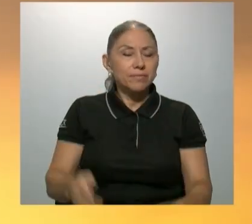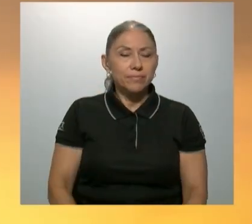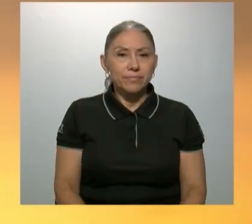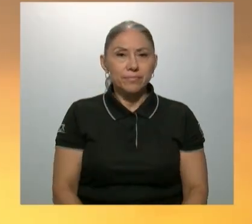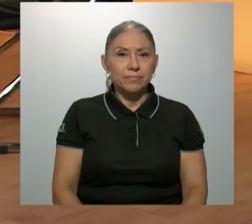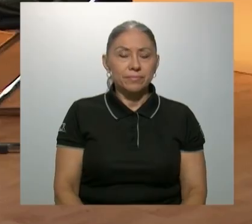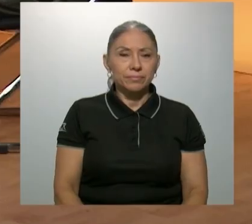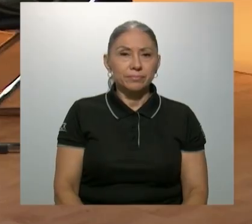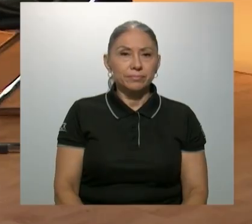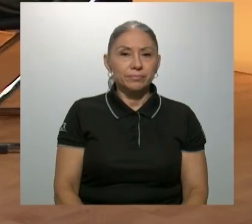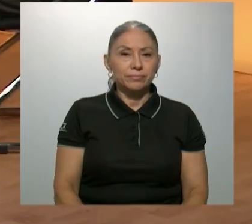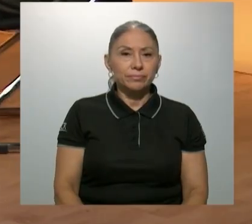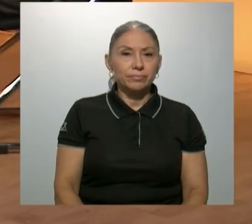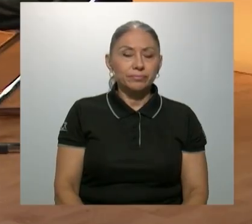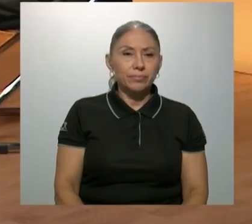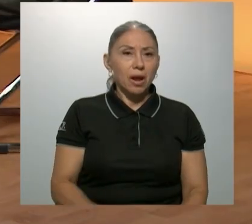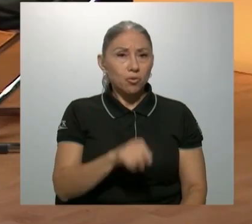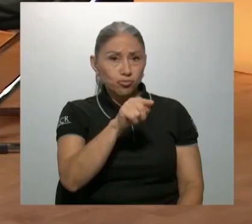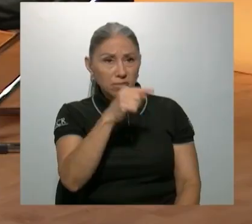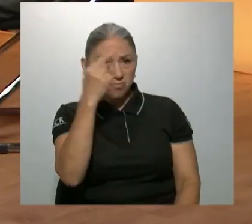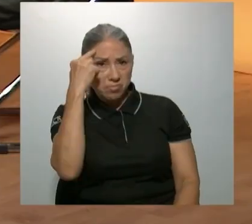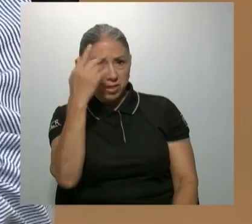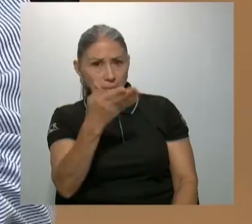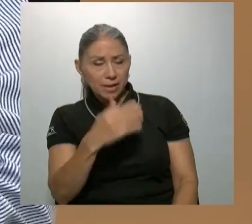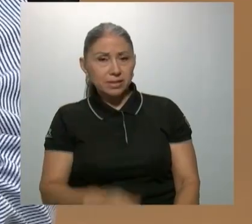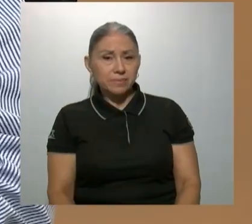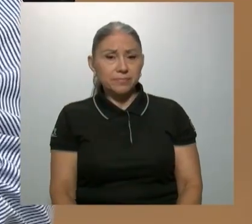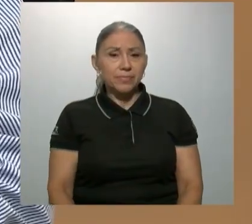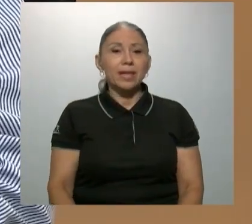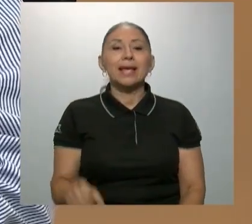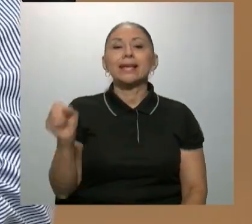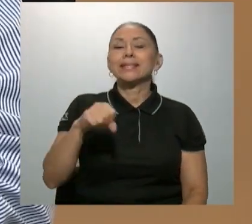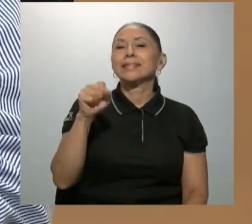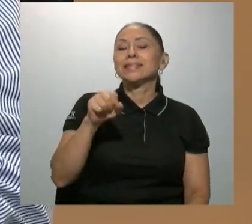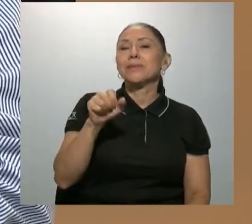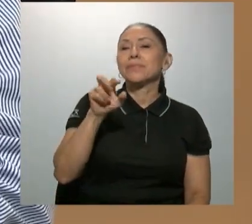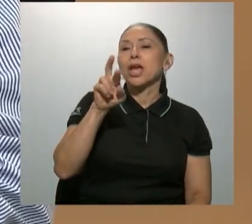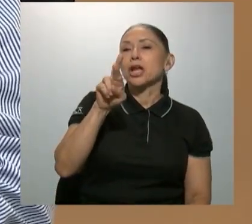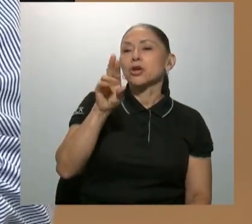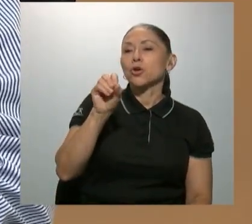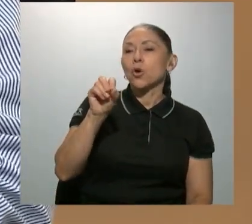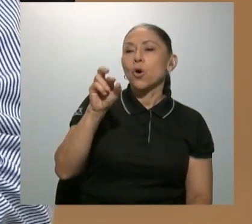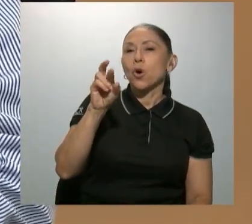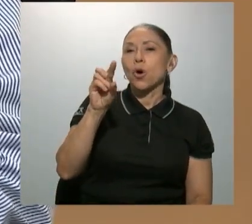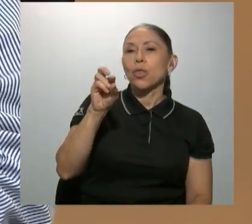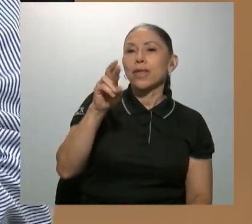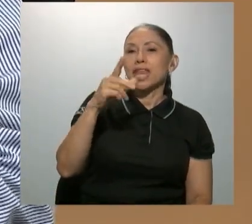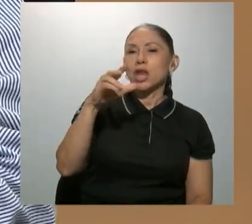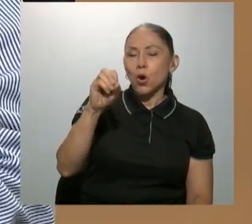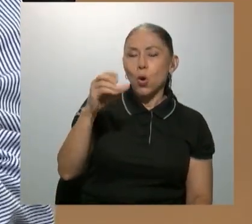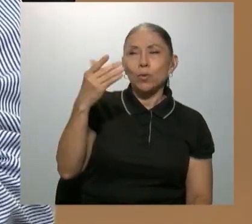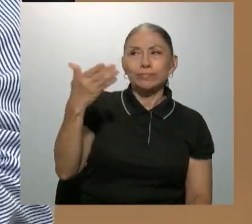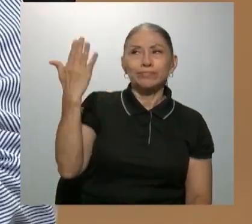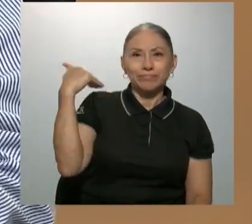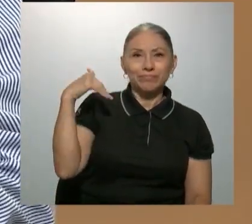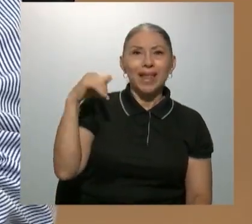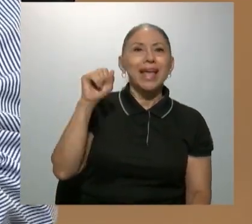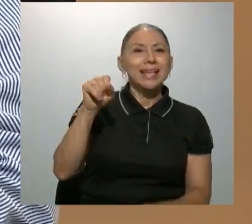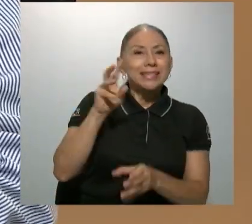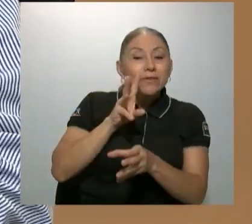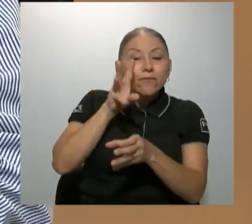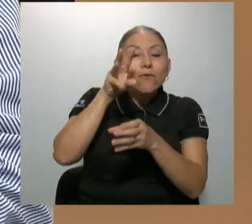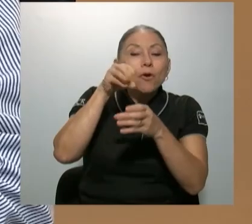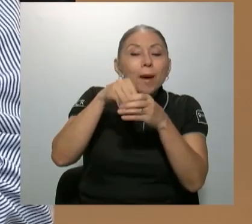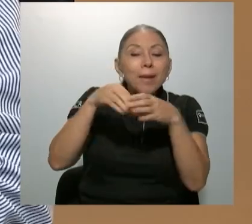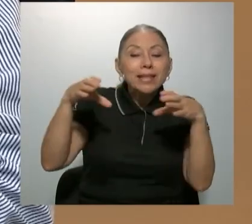¿No, don Eduardo, le parece? Sí, ahora, Rodrigo, evidentemente me parece a mí que forma parte de un pequeño